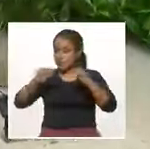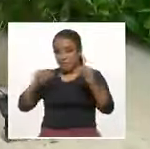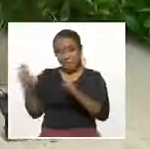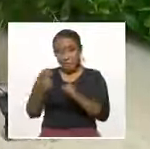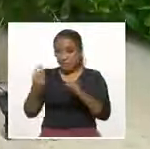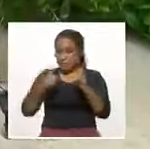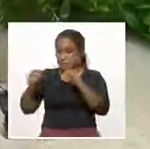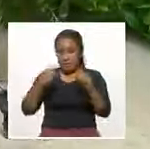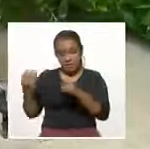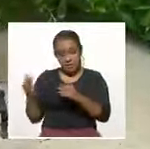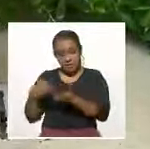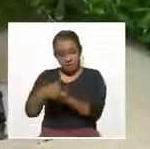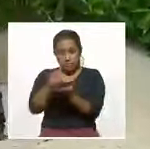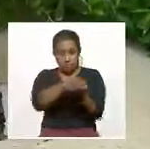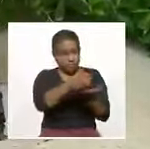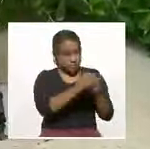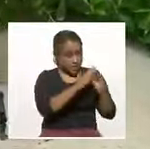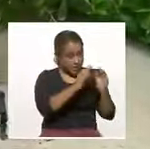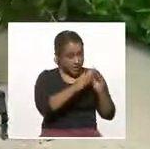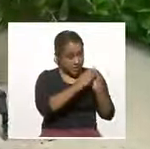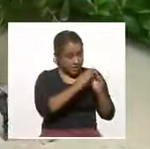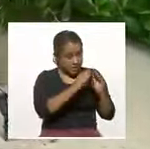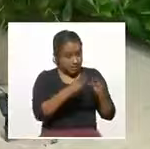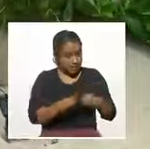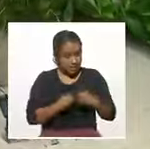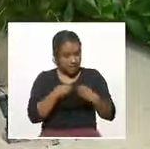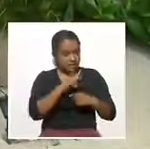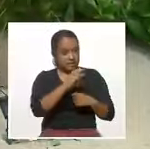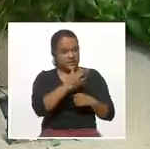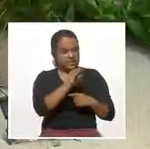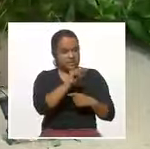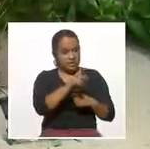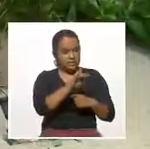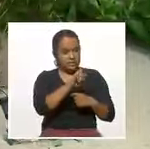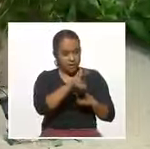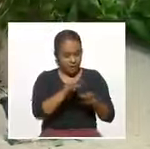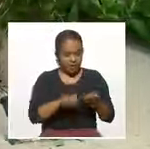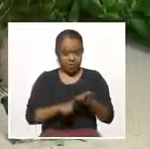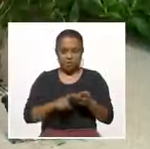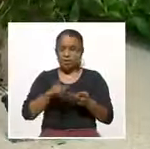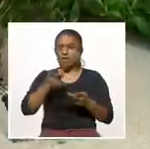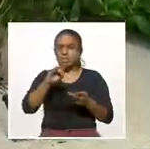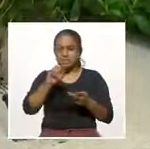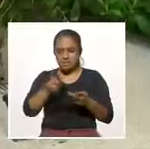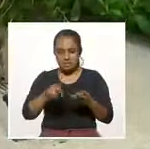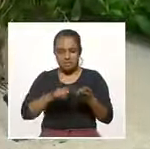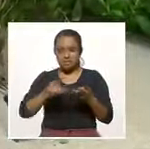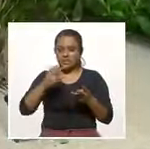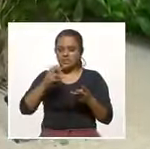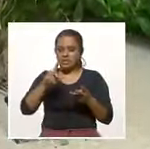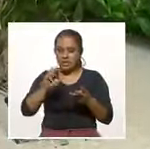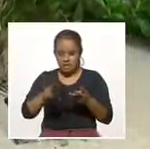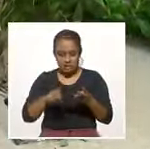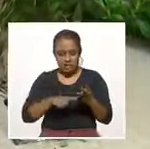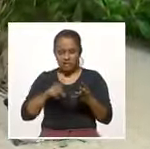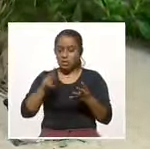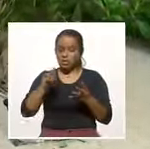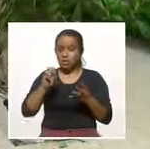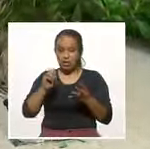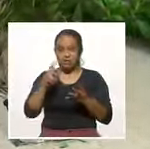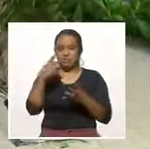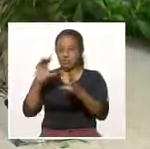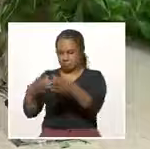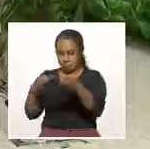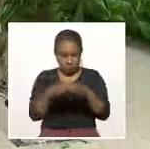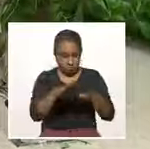evacúan, sacan a la gente de las poblaciones como Chilán Bravo, como Cizal, como Chelem, Progreso, los